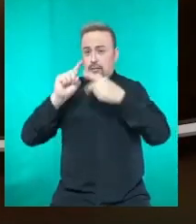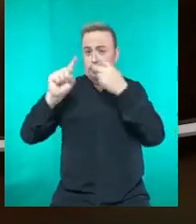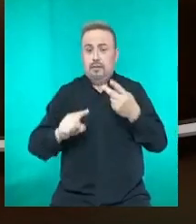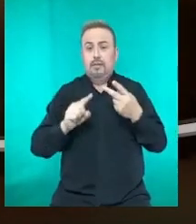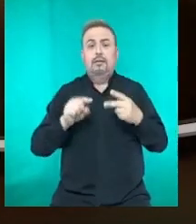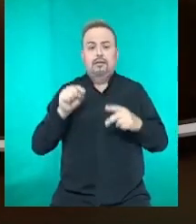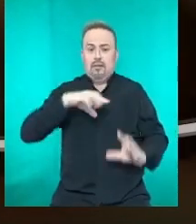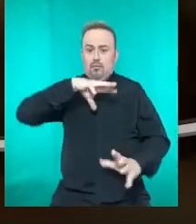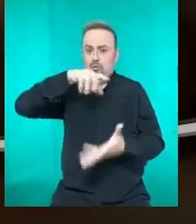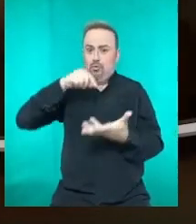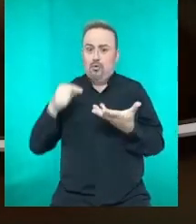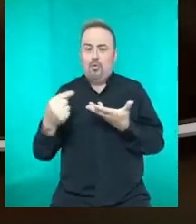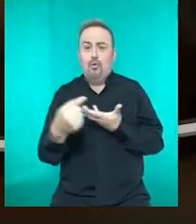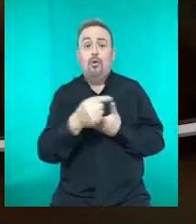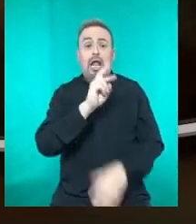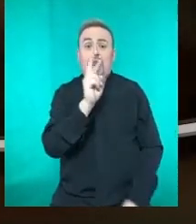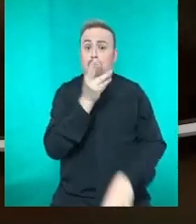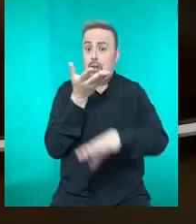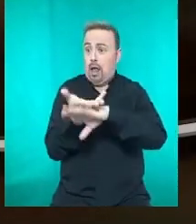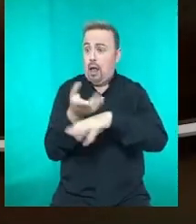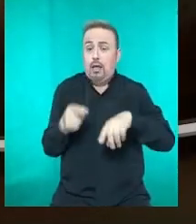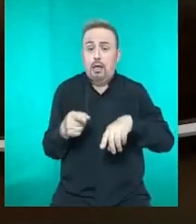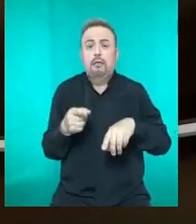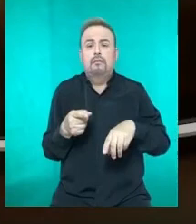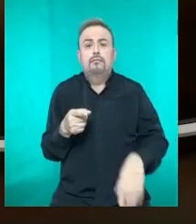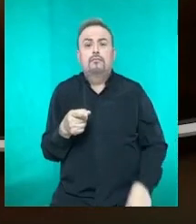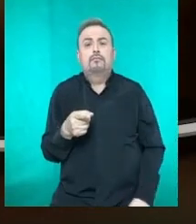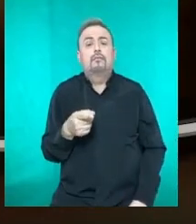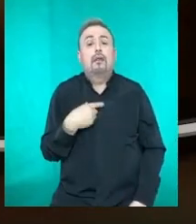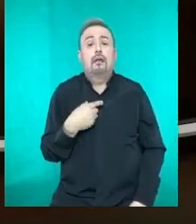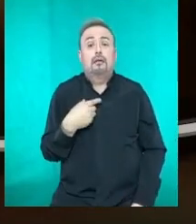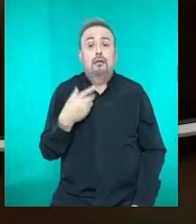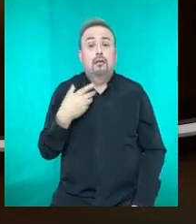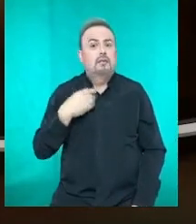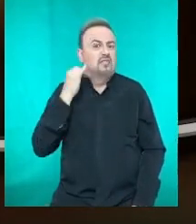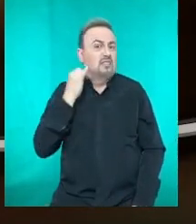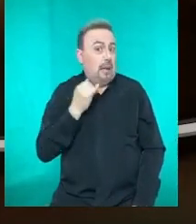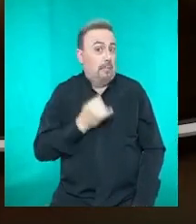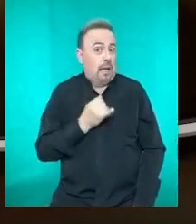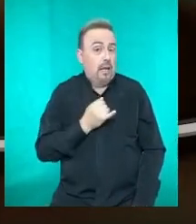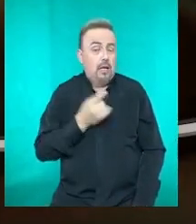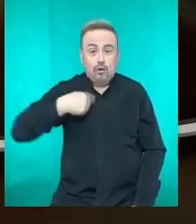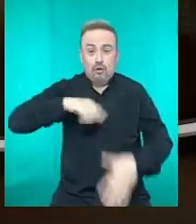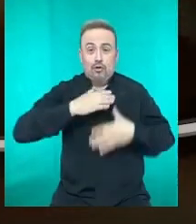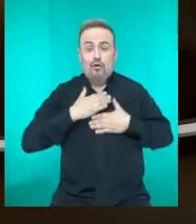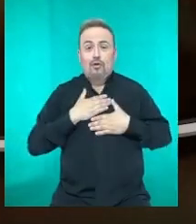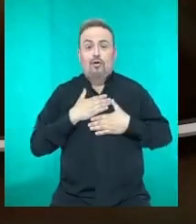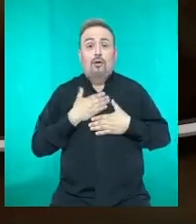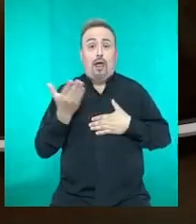planeta. Los recursos disponibles, comúnmente nosotros no estaban hasta hace unos